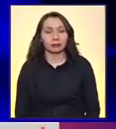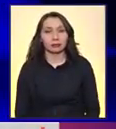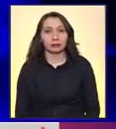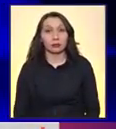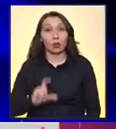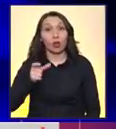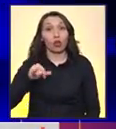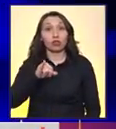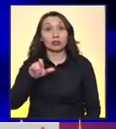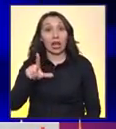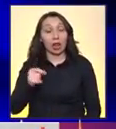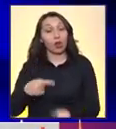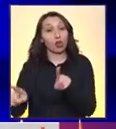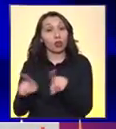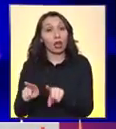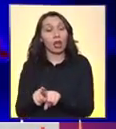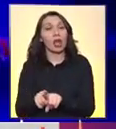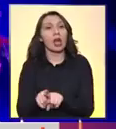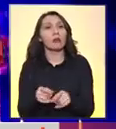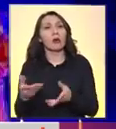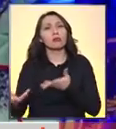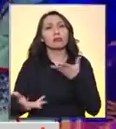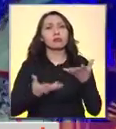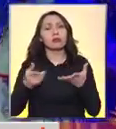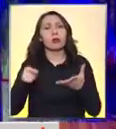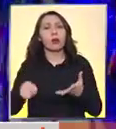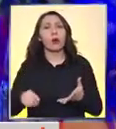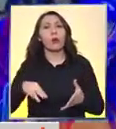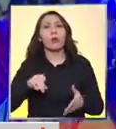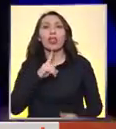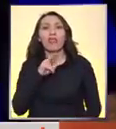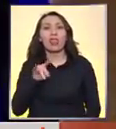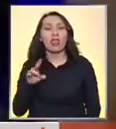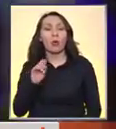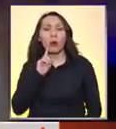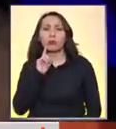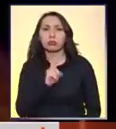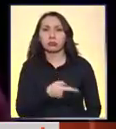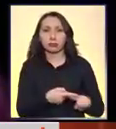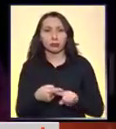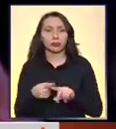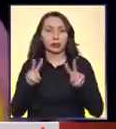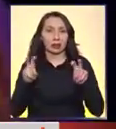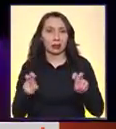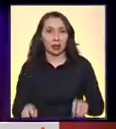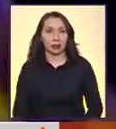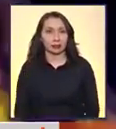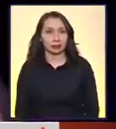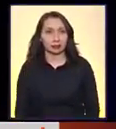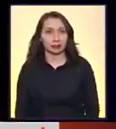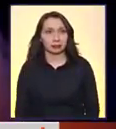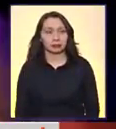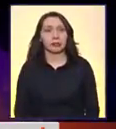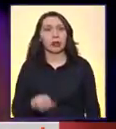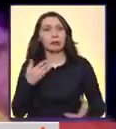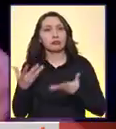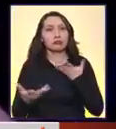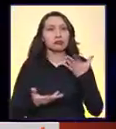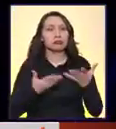Gonzalo, el otro hermano, dirige una murga muy famosa en Montevideo por su crítica social. La nueva derecha vuela, buscando bache